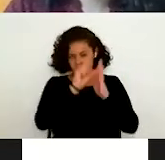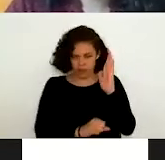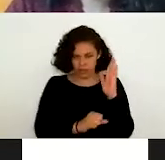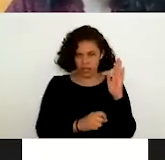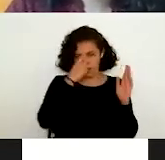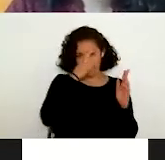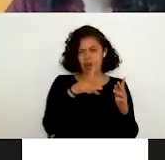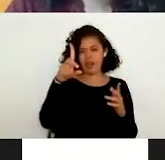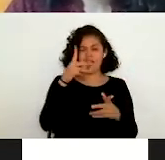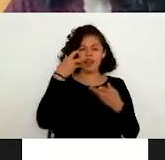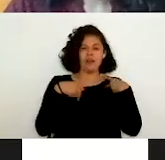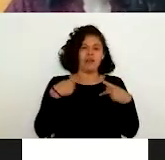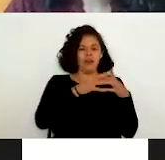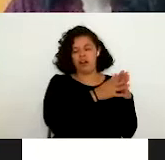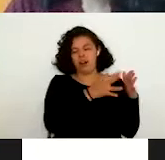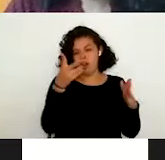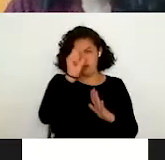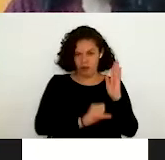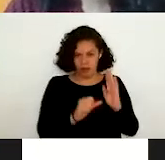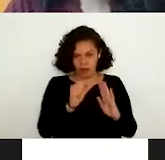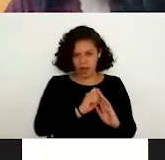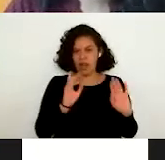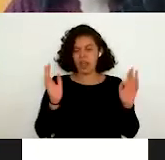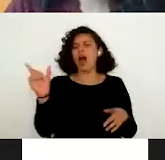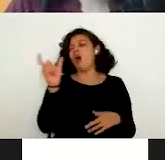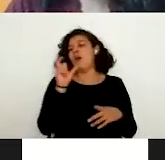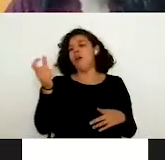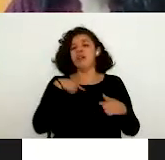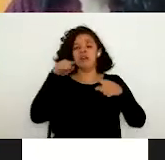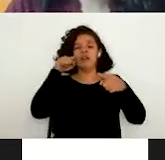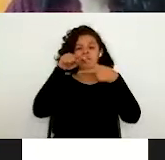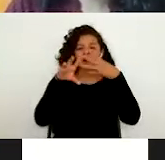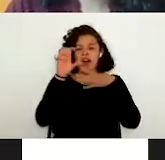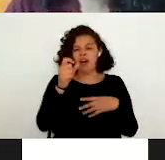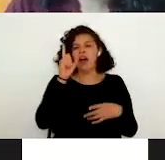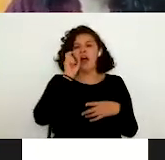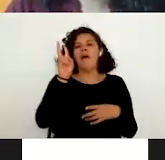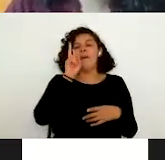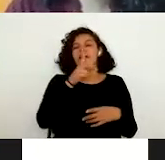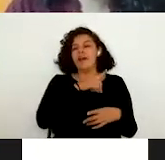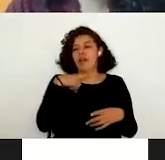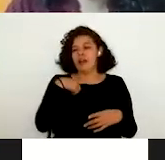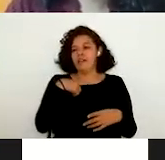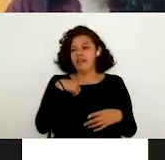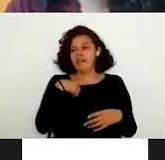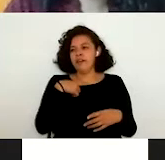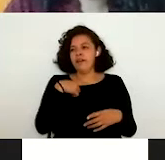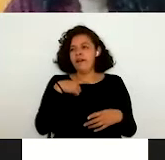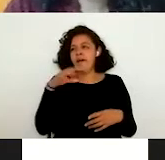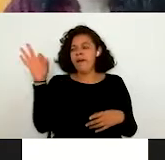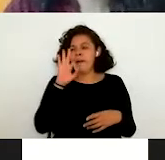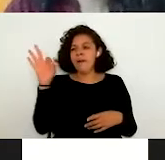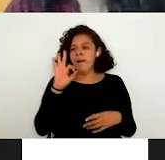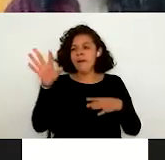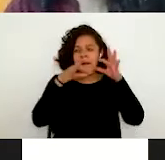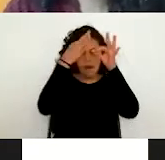30 personas, ¿no? Entonces, cuando hago la meta, tengo que ver también mi posibilidad de cumplirla